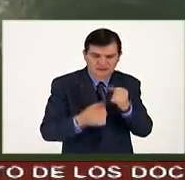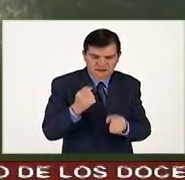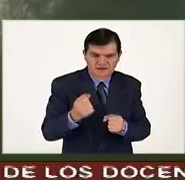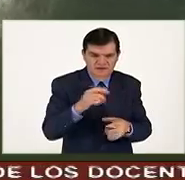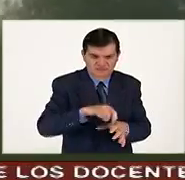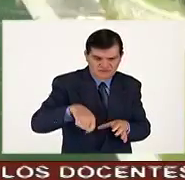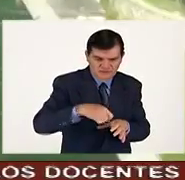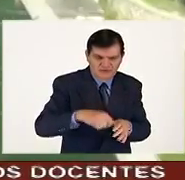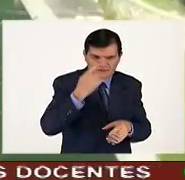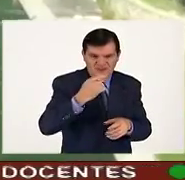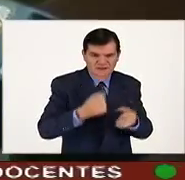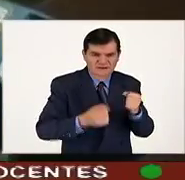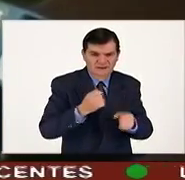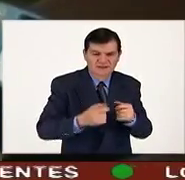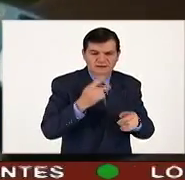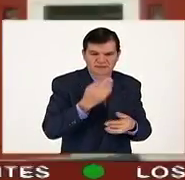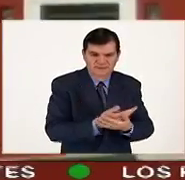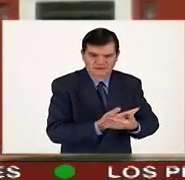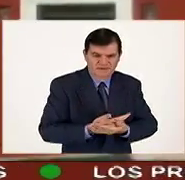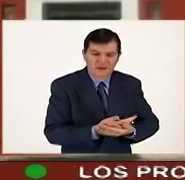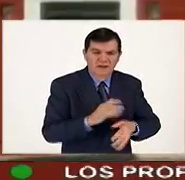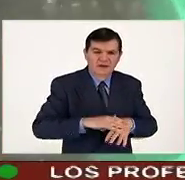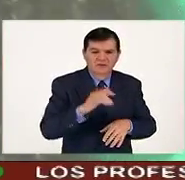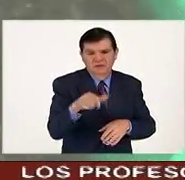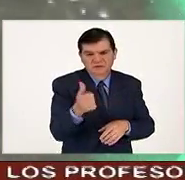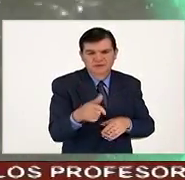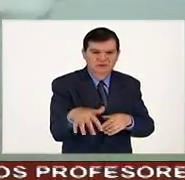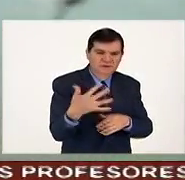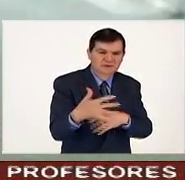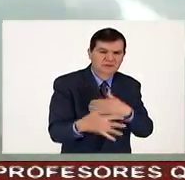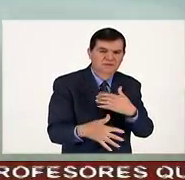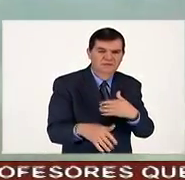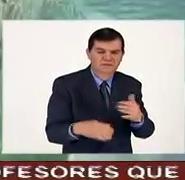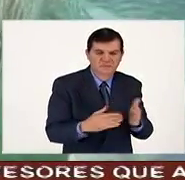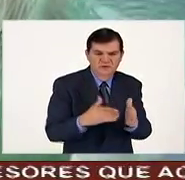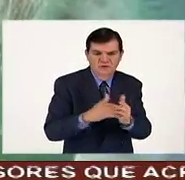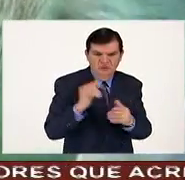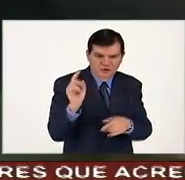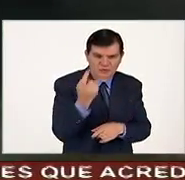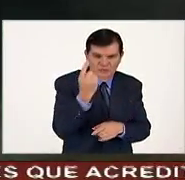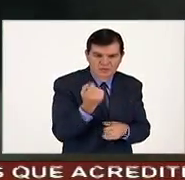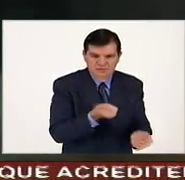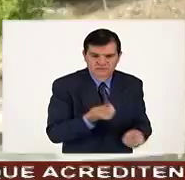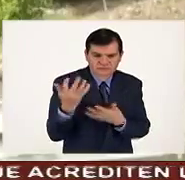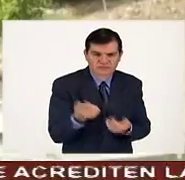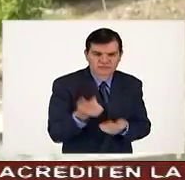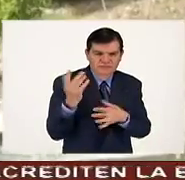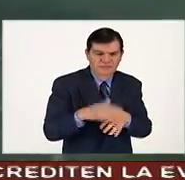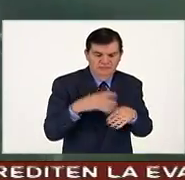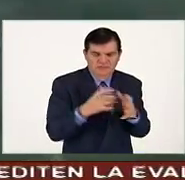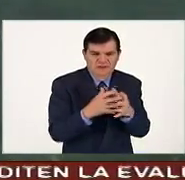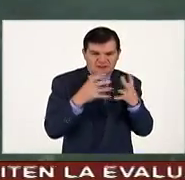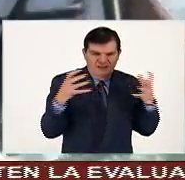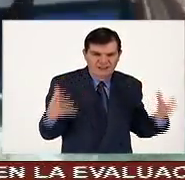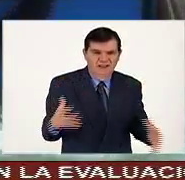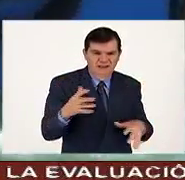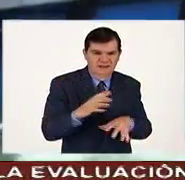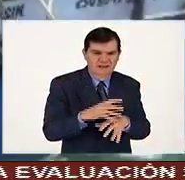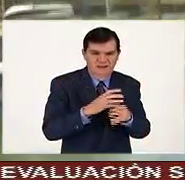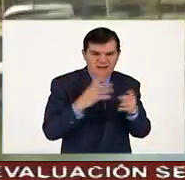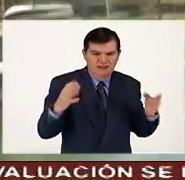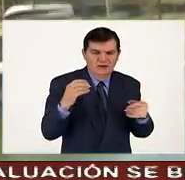bebé hasta por 11 millones de dólares, entre 11 y 15 millones de dólares, lo cual constituye